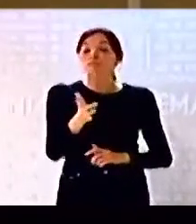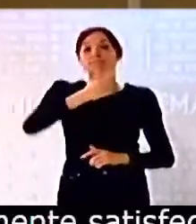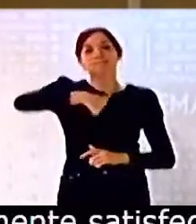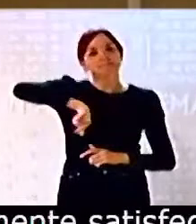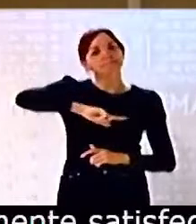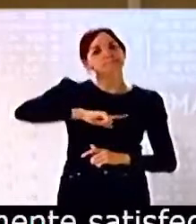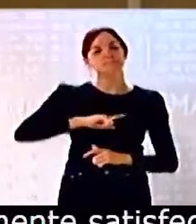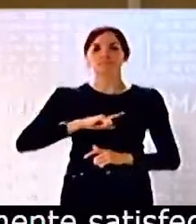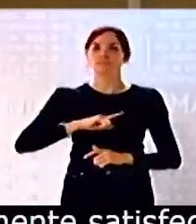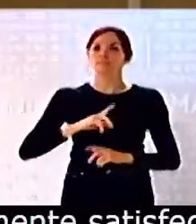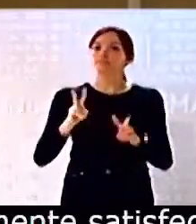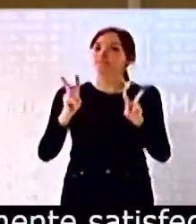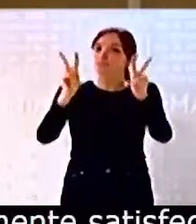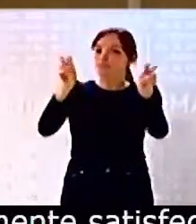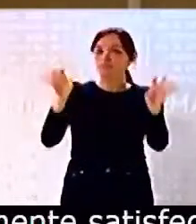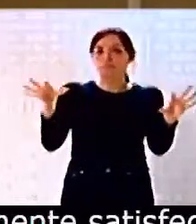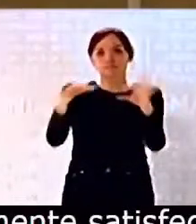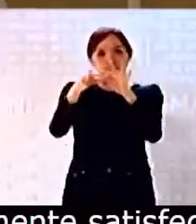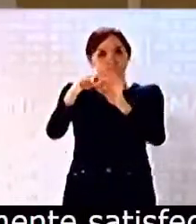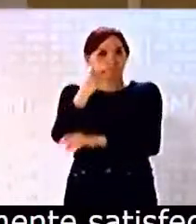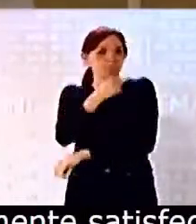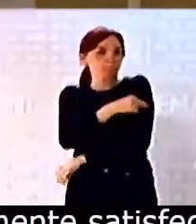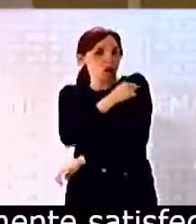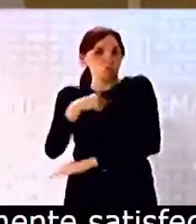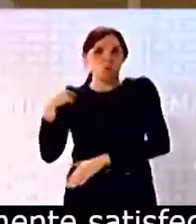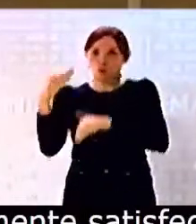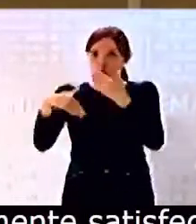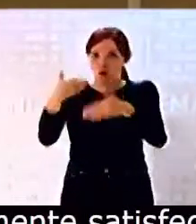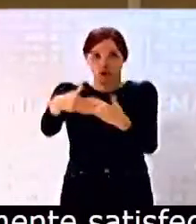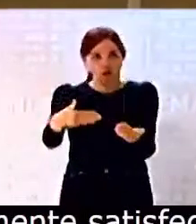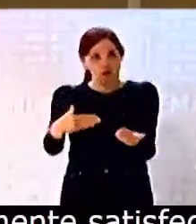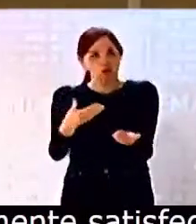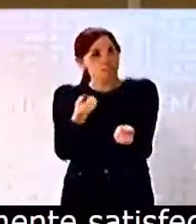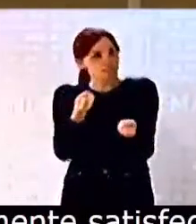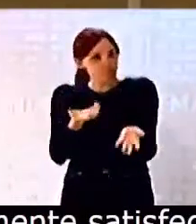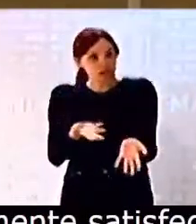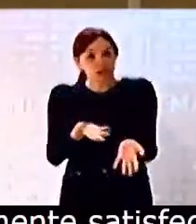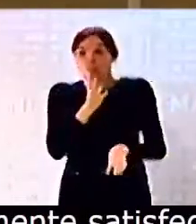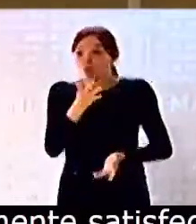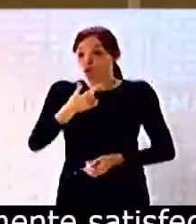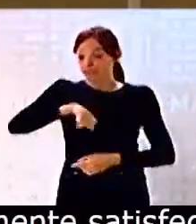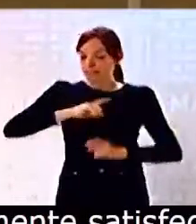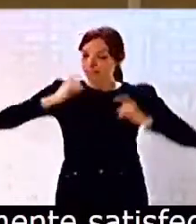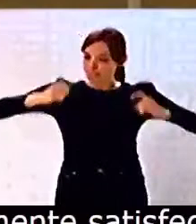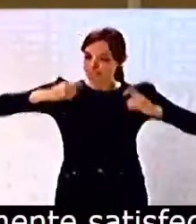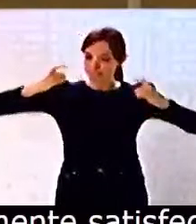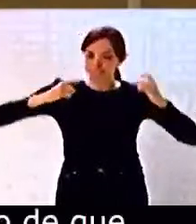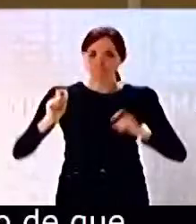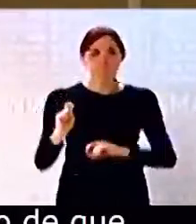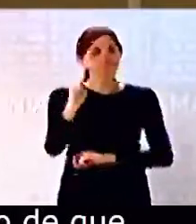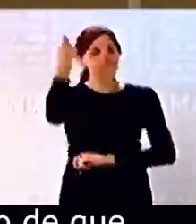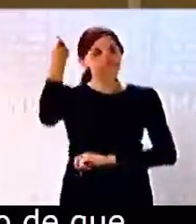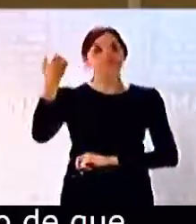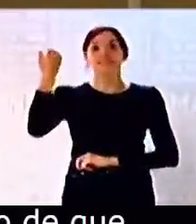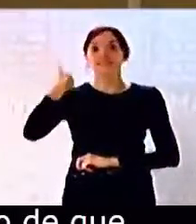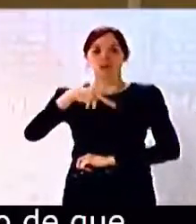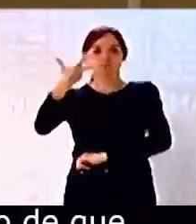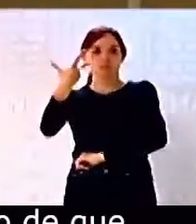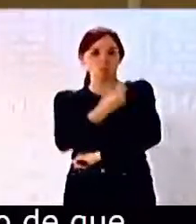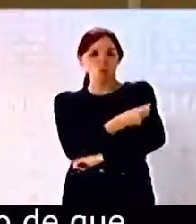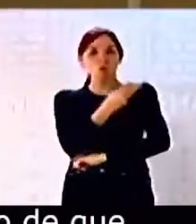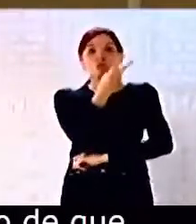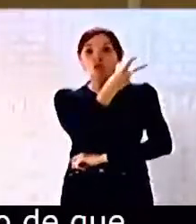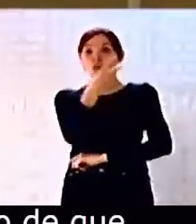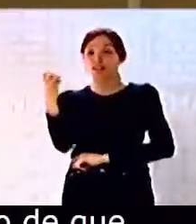de todo lo que tiene que ver con la vacunación. El hecho de que hayamos sido capaces de administrar